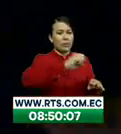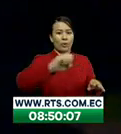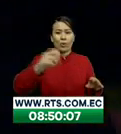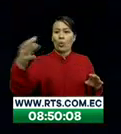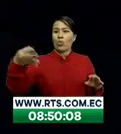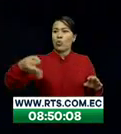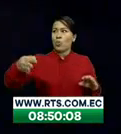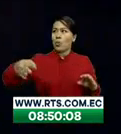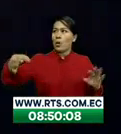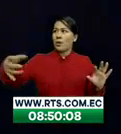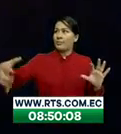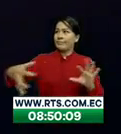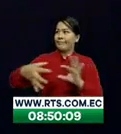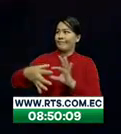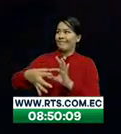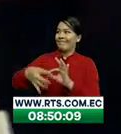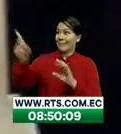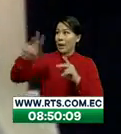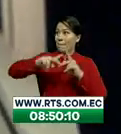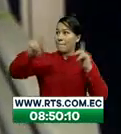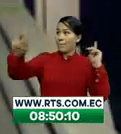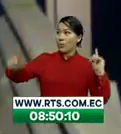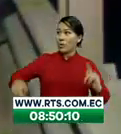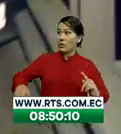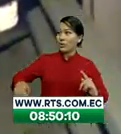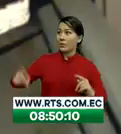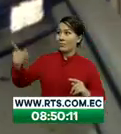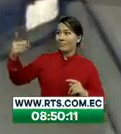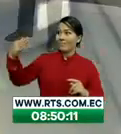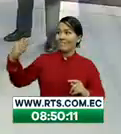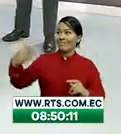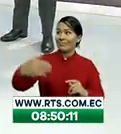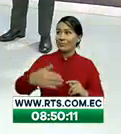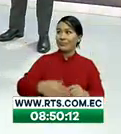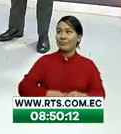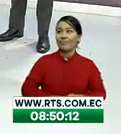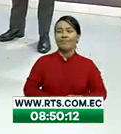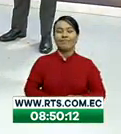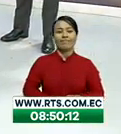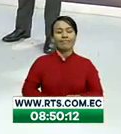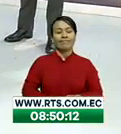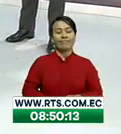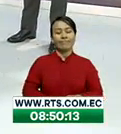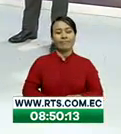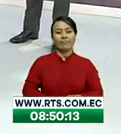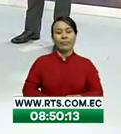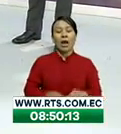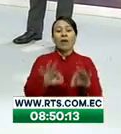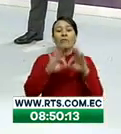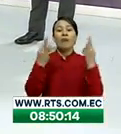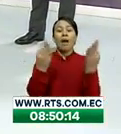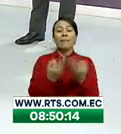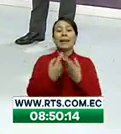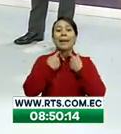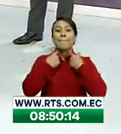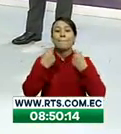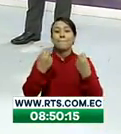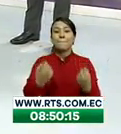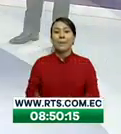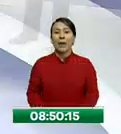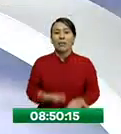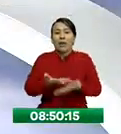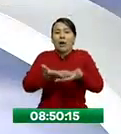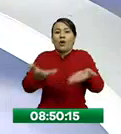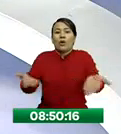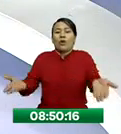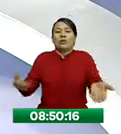Informó Jorge Salazar. Una familia perdió gran parte de sus